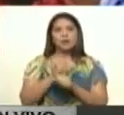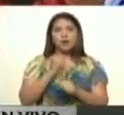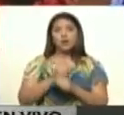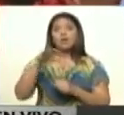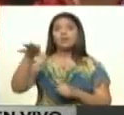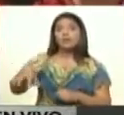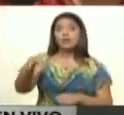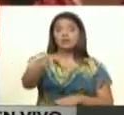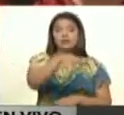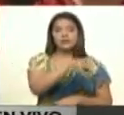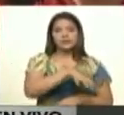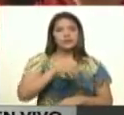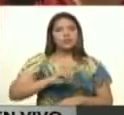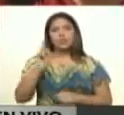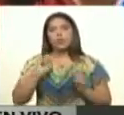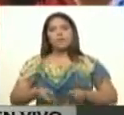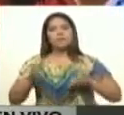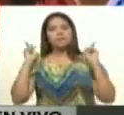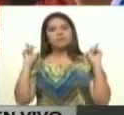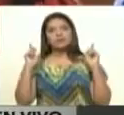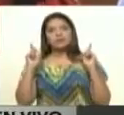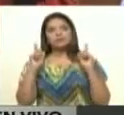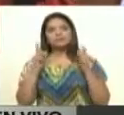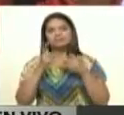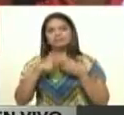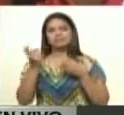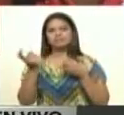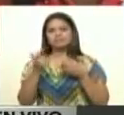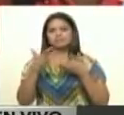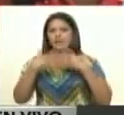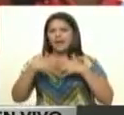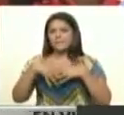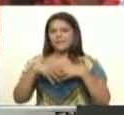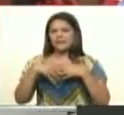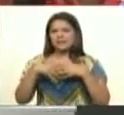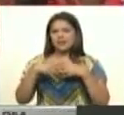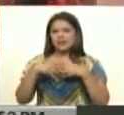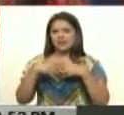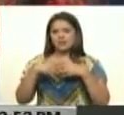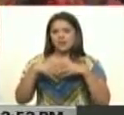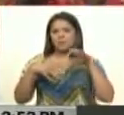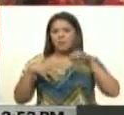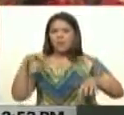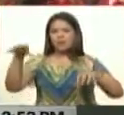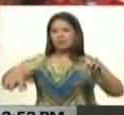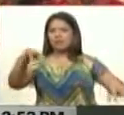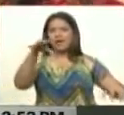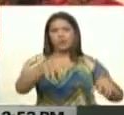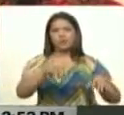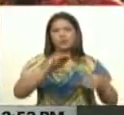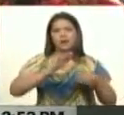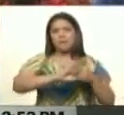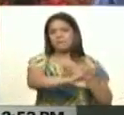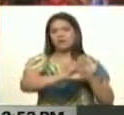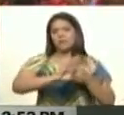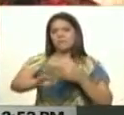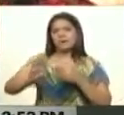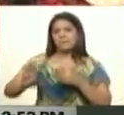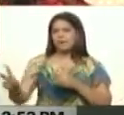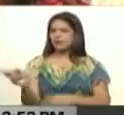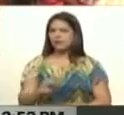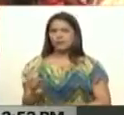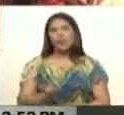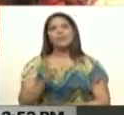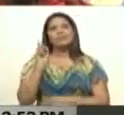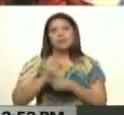estados, es que no podemos permitir que se separe y se divida la Corporación Eléctrica Nacional. Nosotros tenemos que hacerla eficiente,